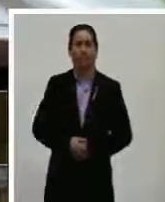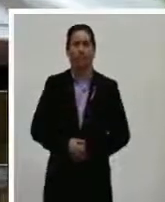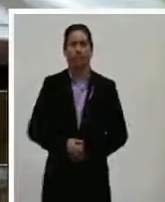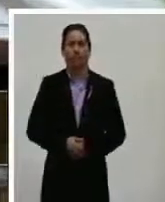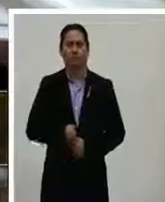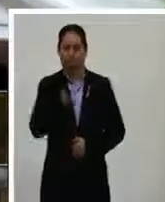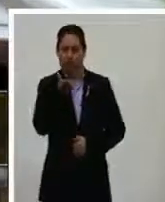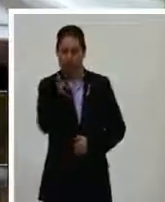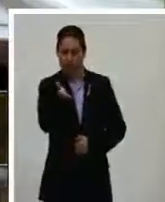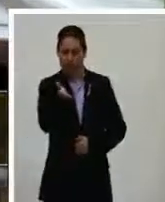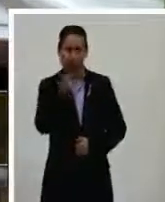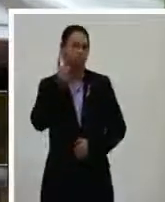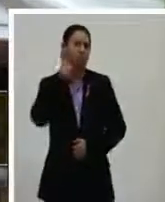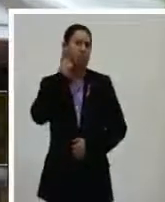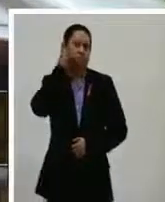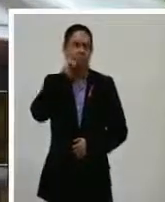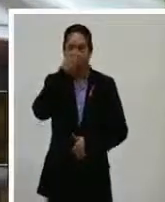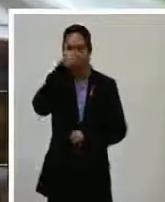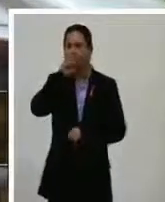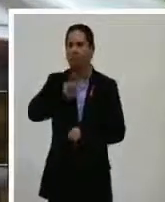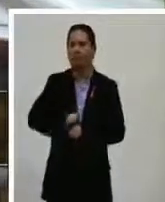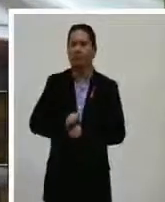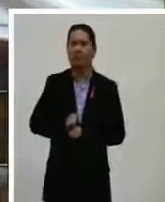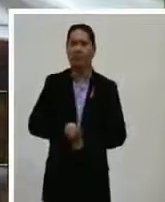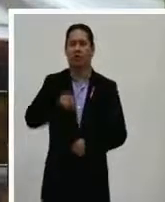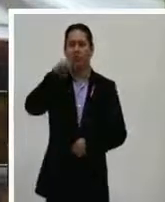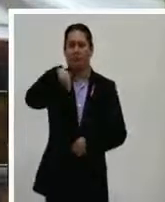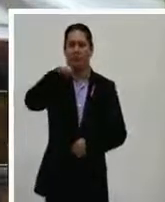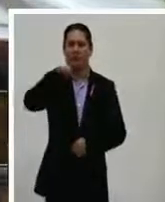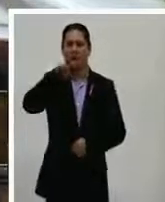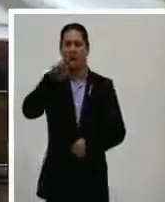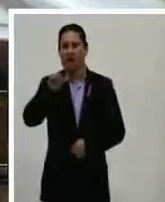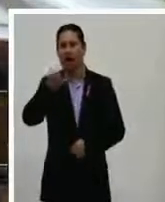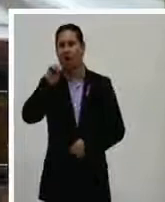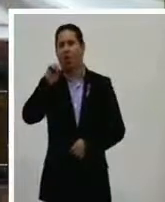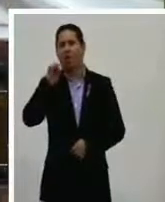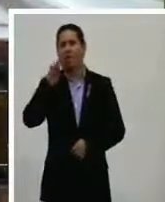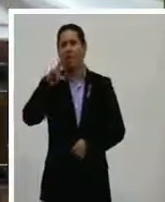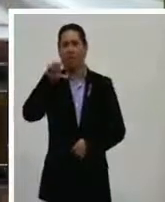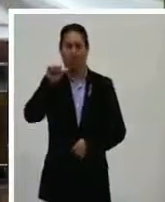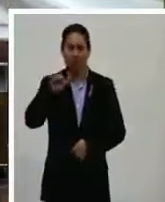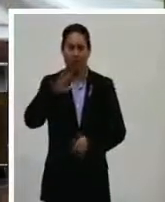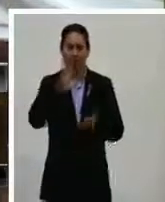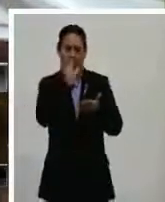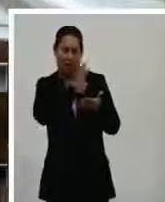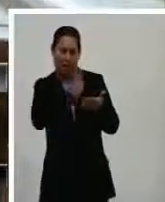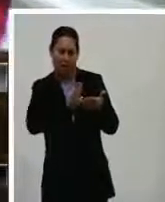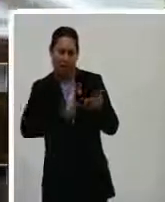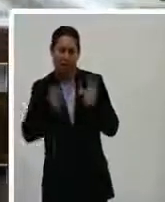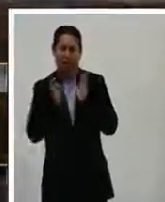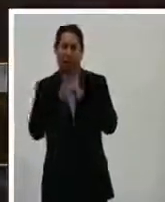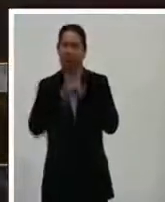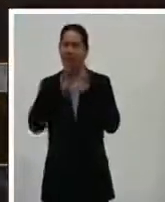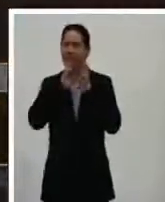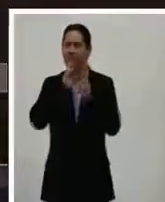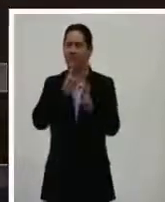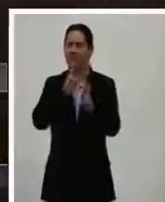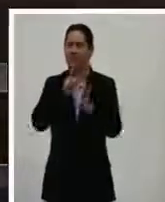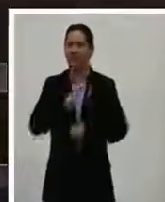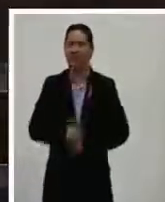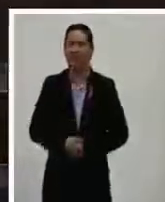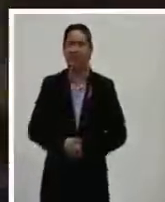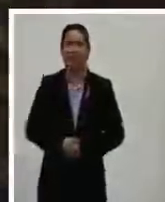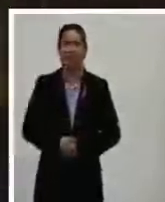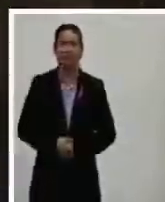por lo que solicitó a la diputada secretaria maría obdulia mention lópez de lectura a los puntos resolutivos del